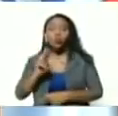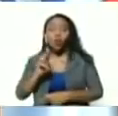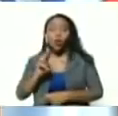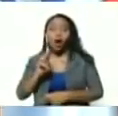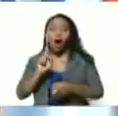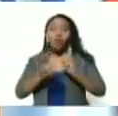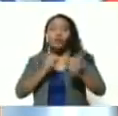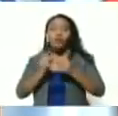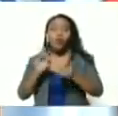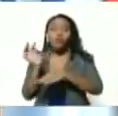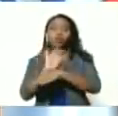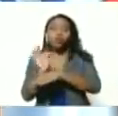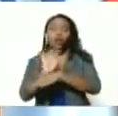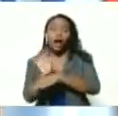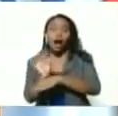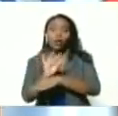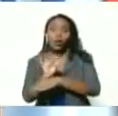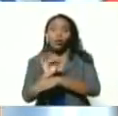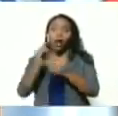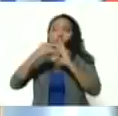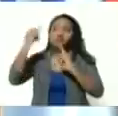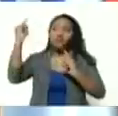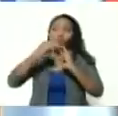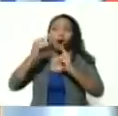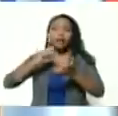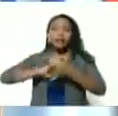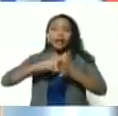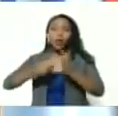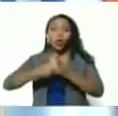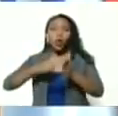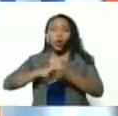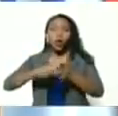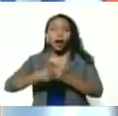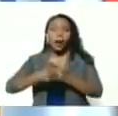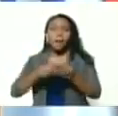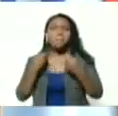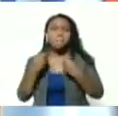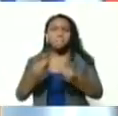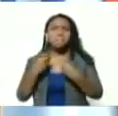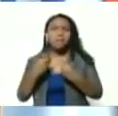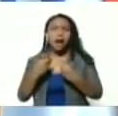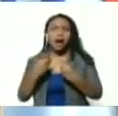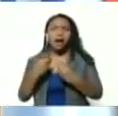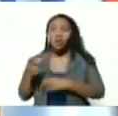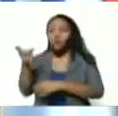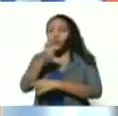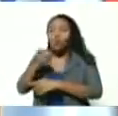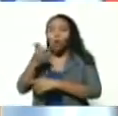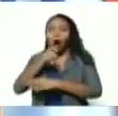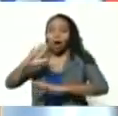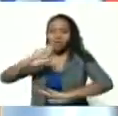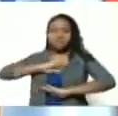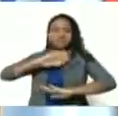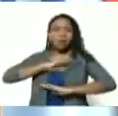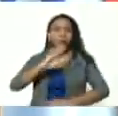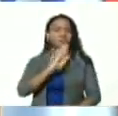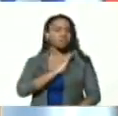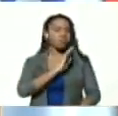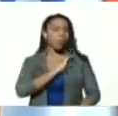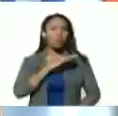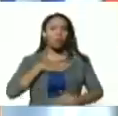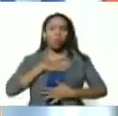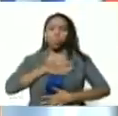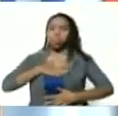funcionarios de la plataforma tecnológica para obviamente buscar un beneficio propio y al mismo